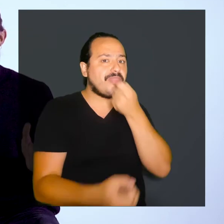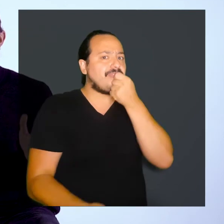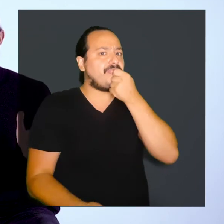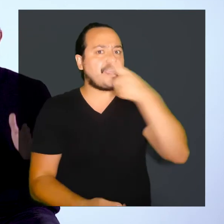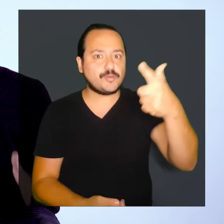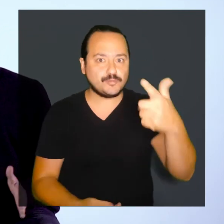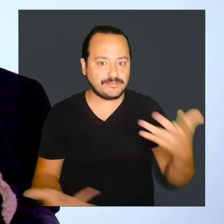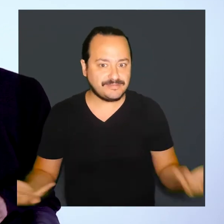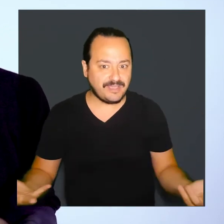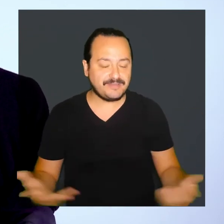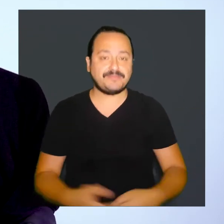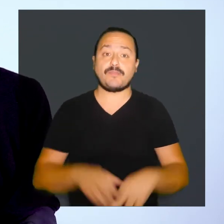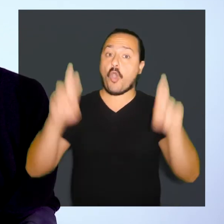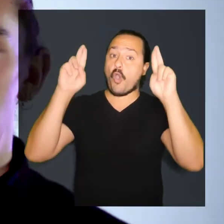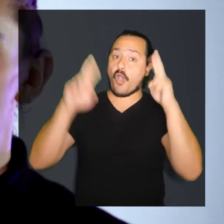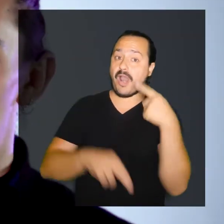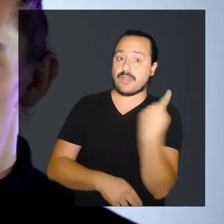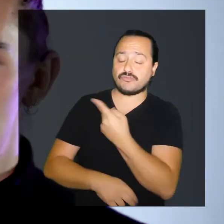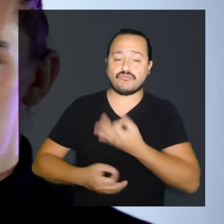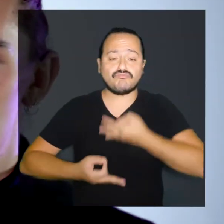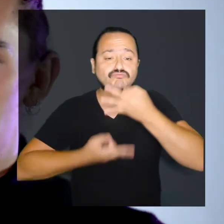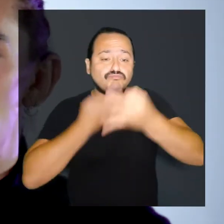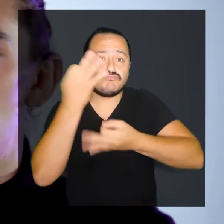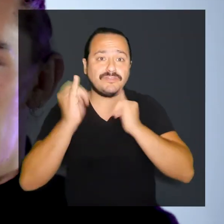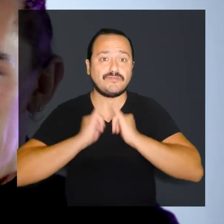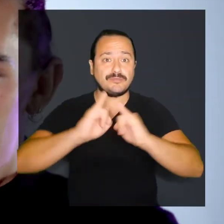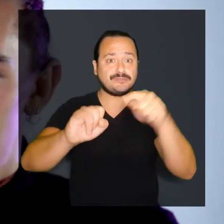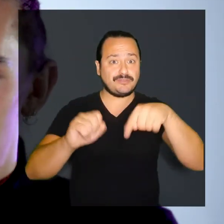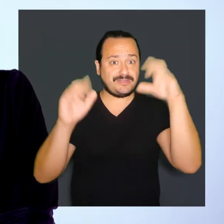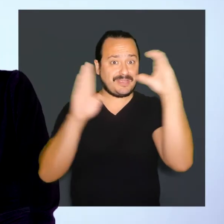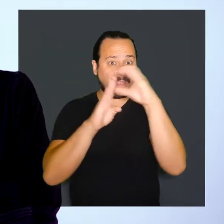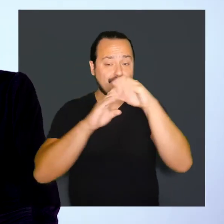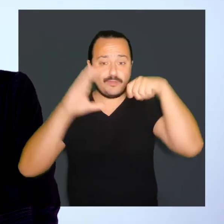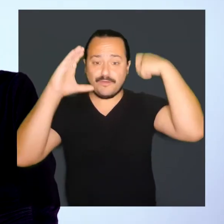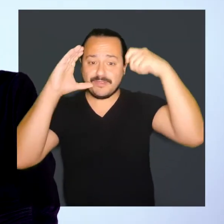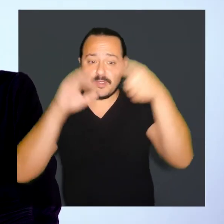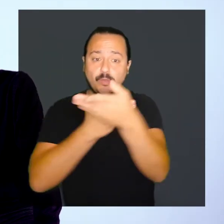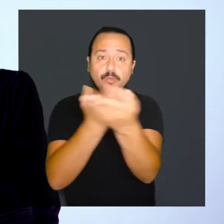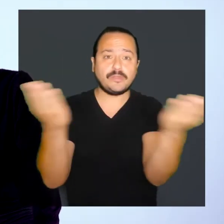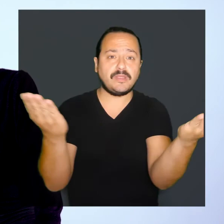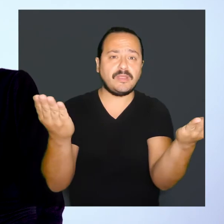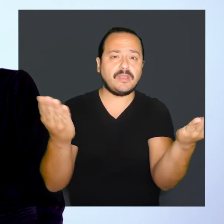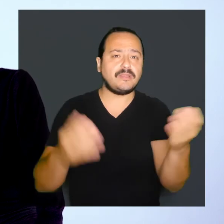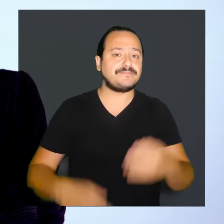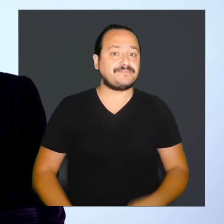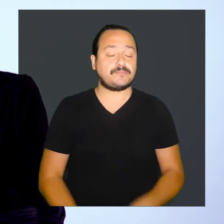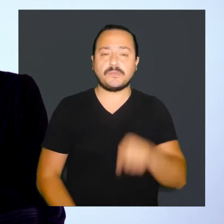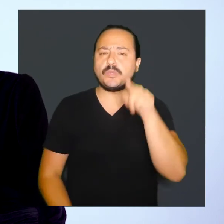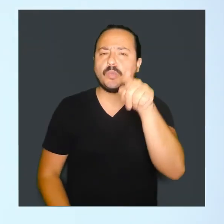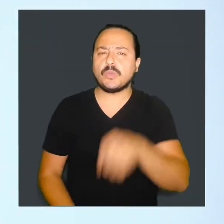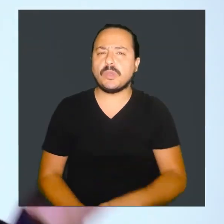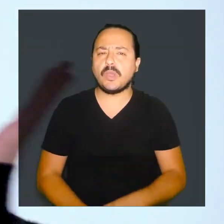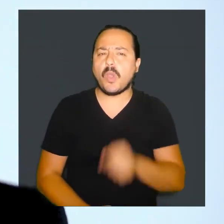Esperamos que les haya gustado este nuevo capítulo. ¿Y tú? ¿Qué prefieres? ¿Tragedia o comedia?